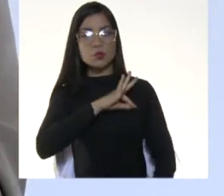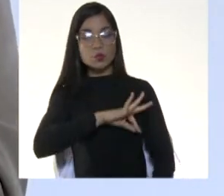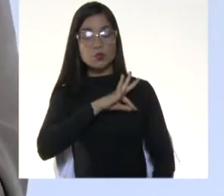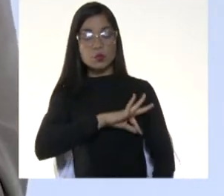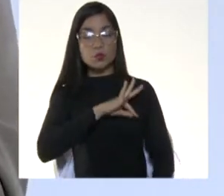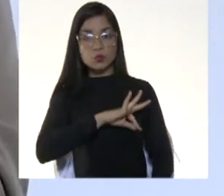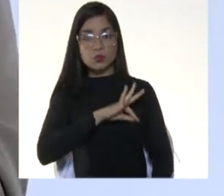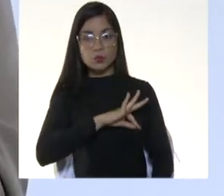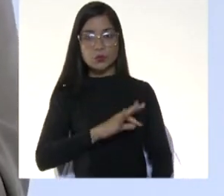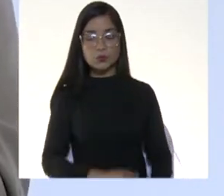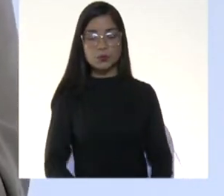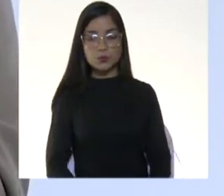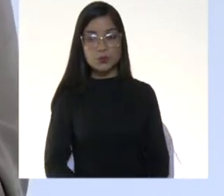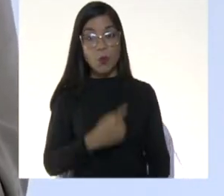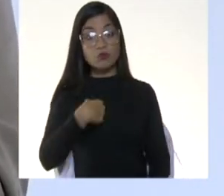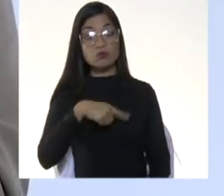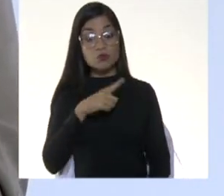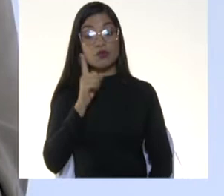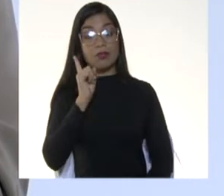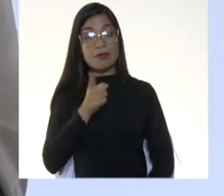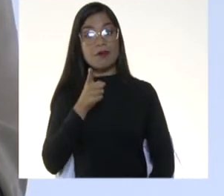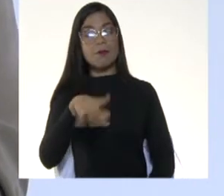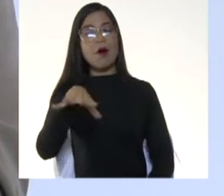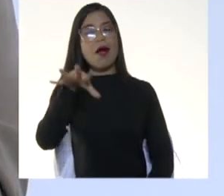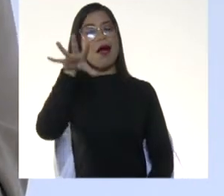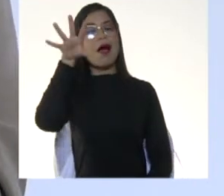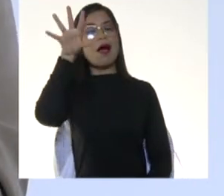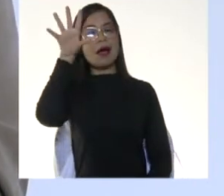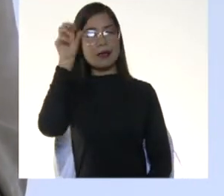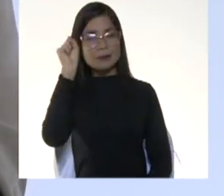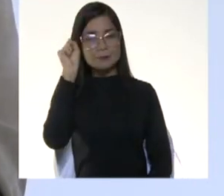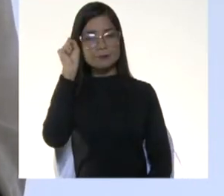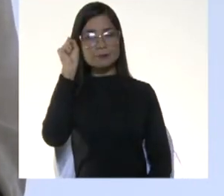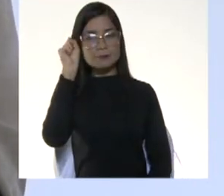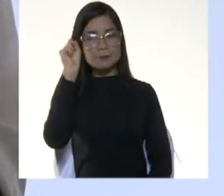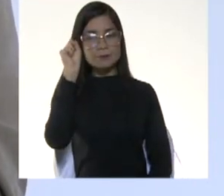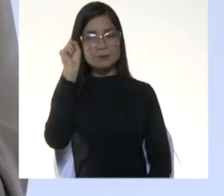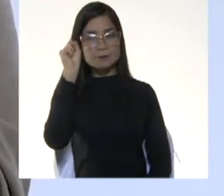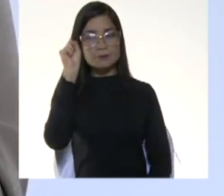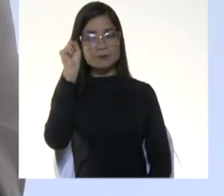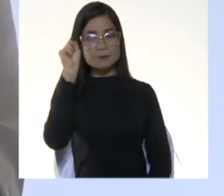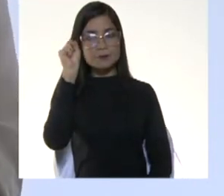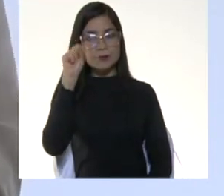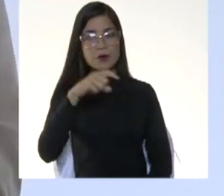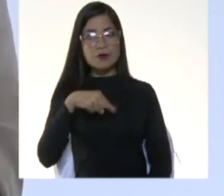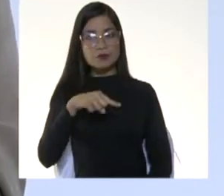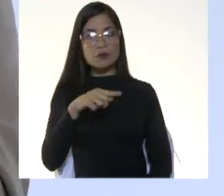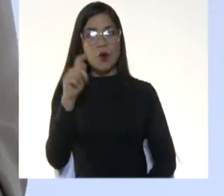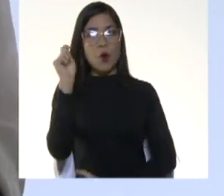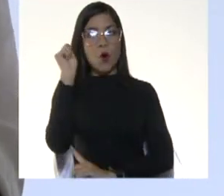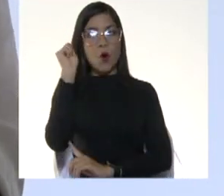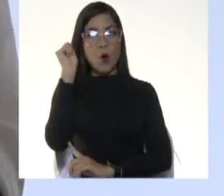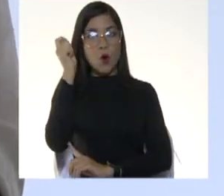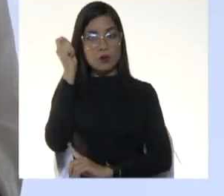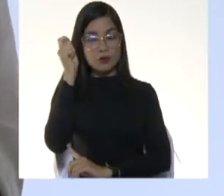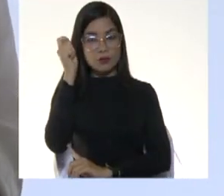que entender que nosotros estamos ubicados en un elemento constitucional. Ese elemento constitucional ratifica